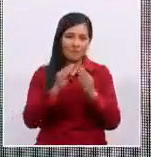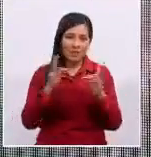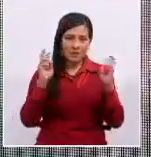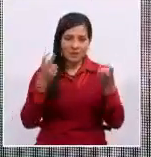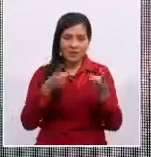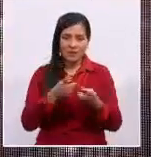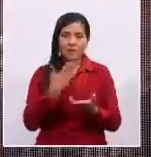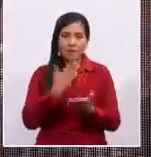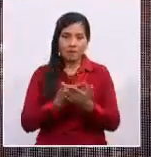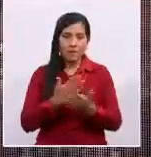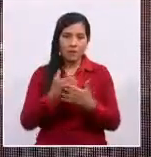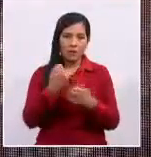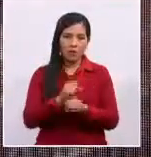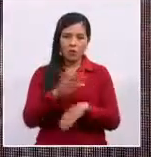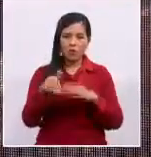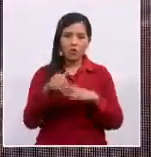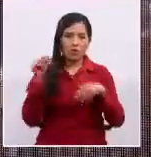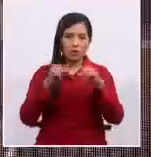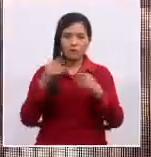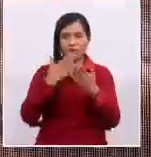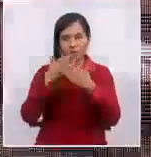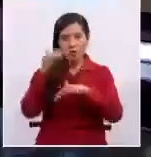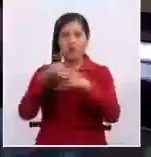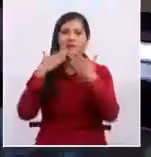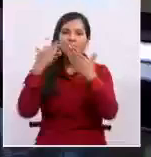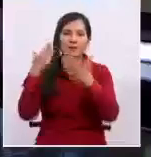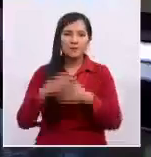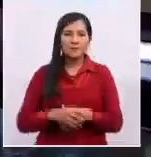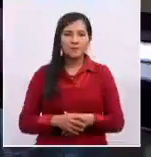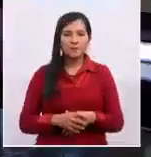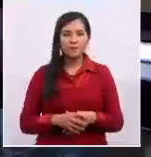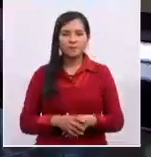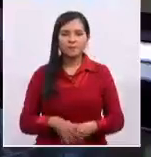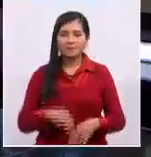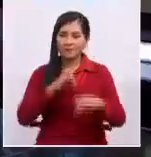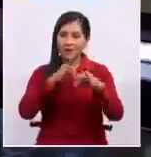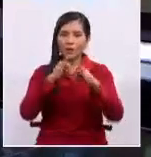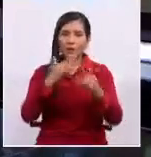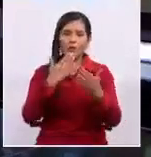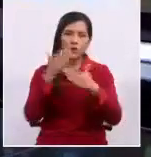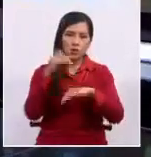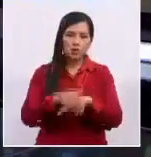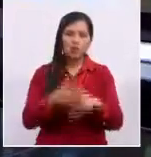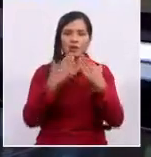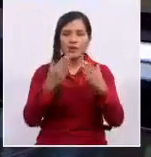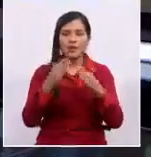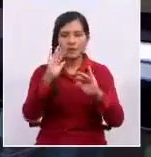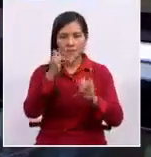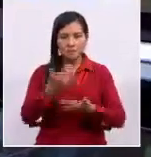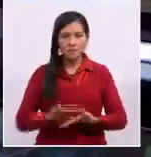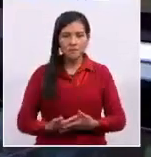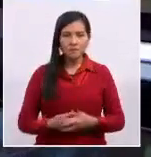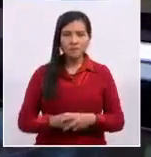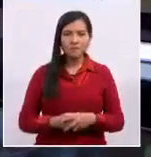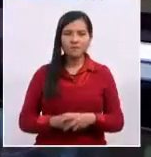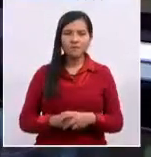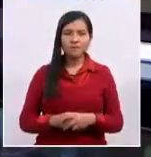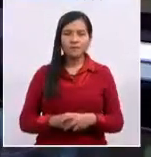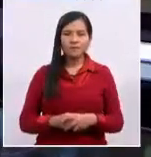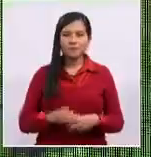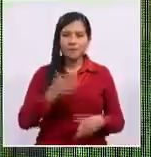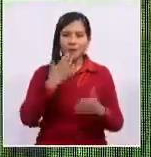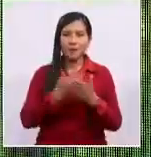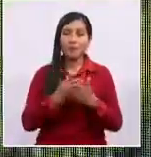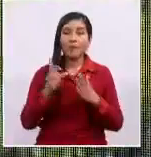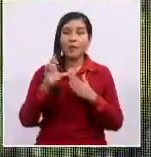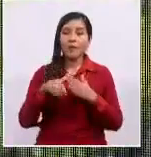producción de estos componentes químicos. Buenas noches. Muy buenas noches, Iván. Gracias por la invitación. Bien.